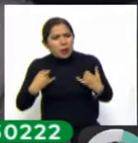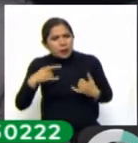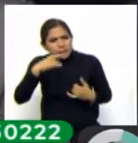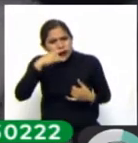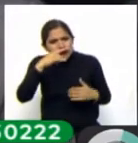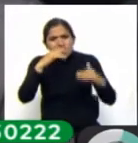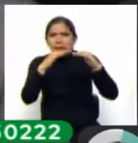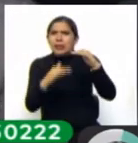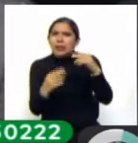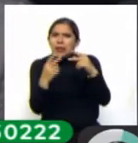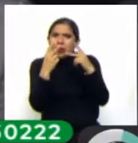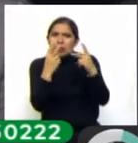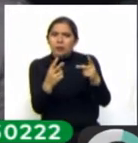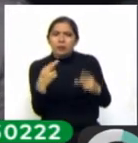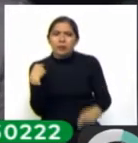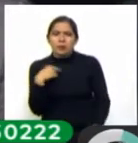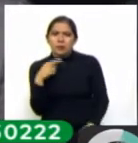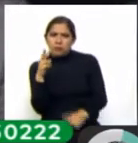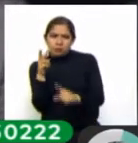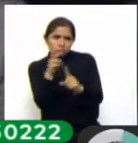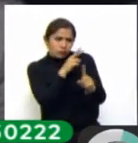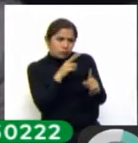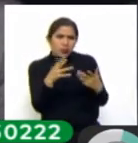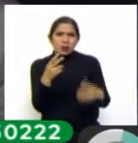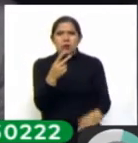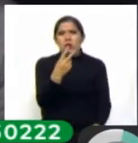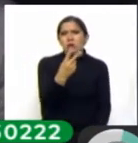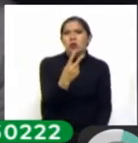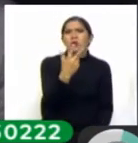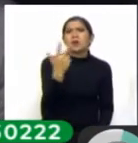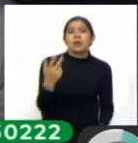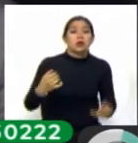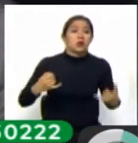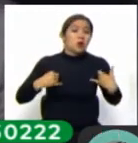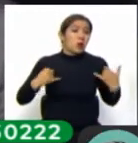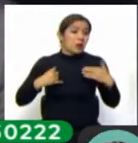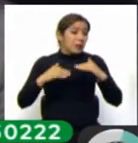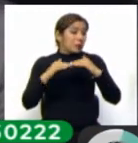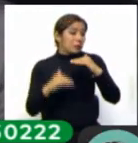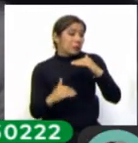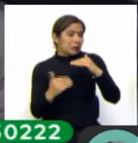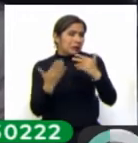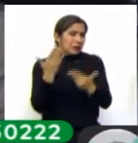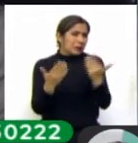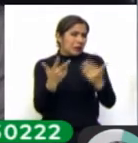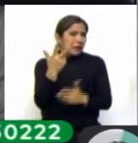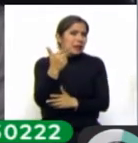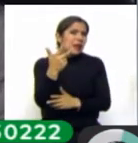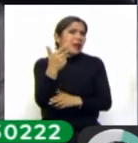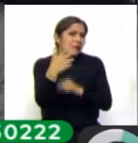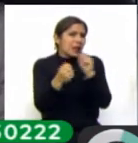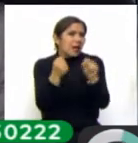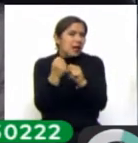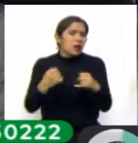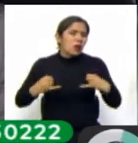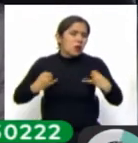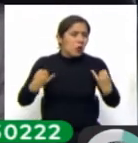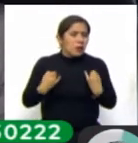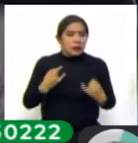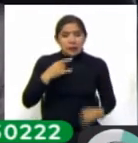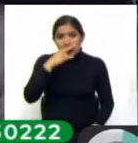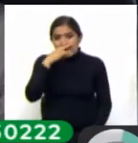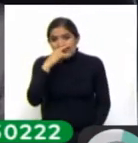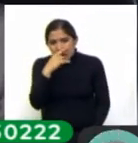llegado a identificar por lo menos unos 2 o 3 menores que alcanzarían incluso hasta 13 años de edad, o sea que son muy chicos,